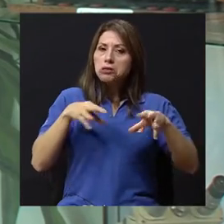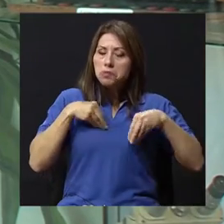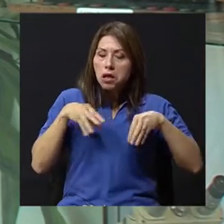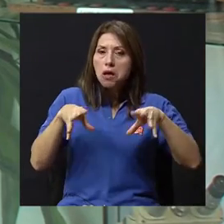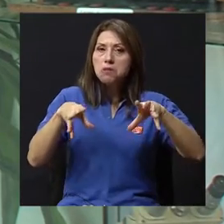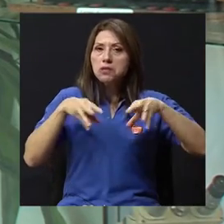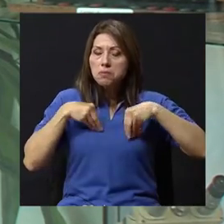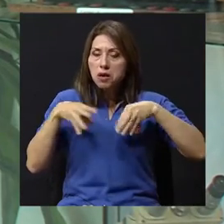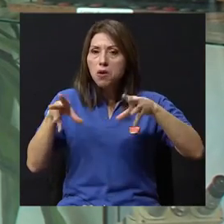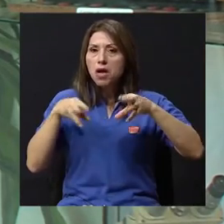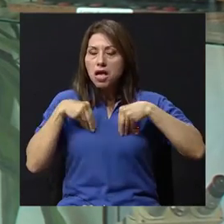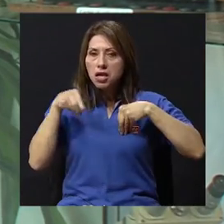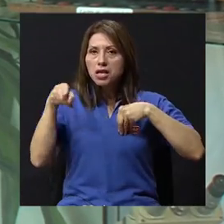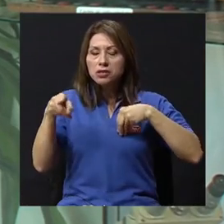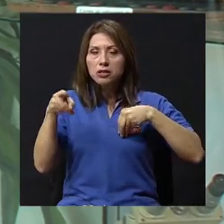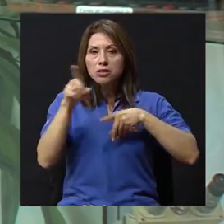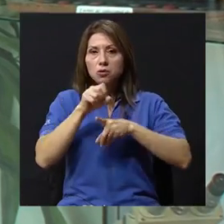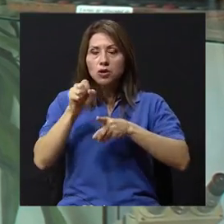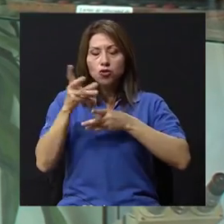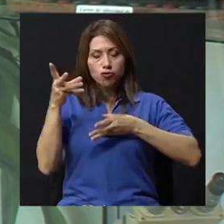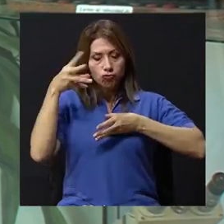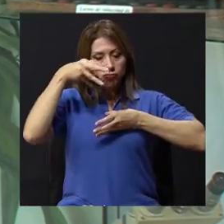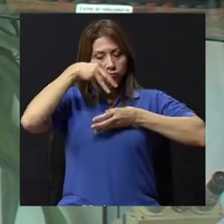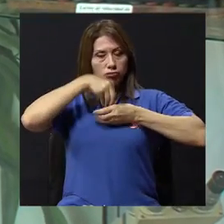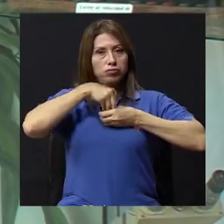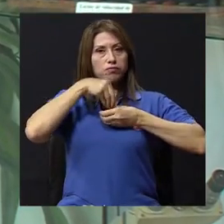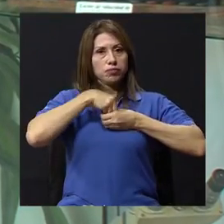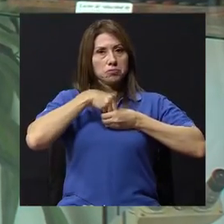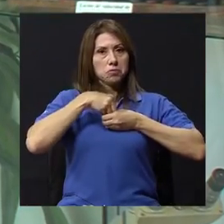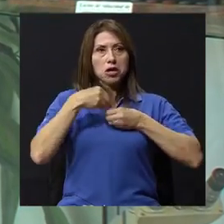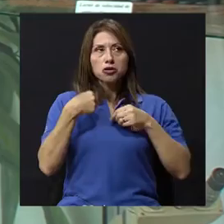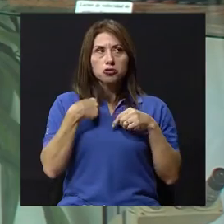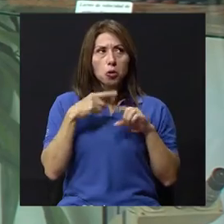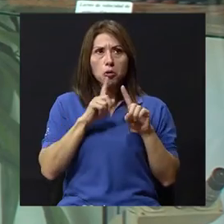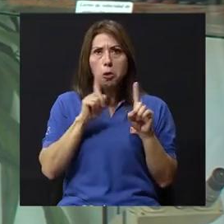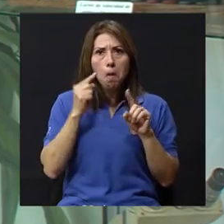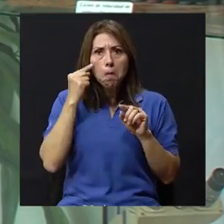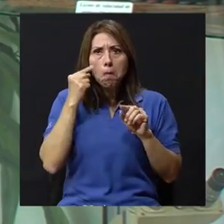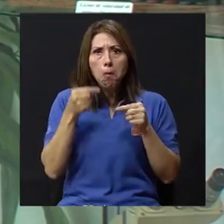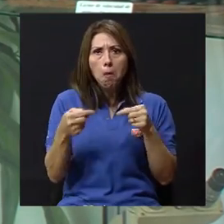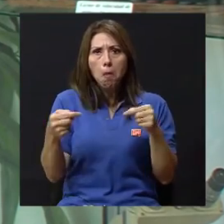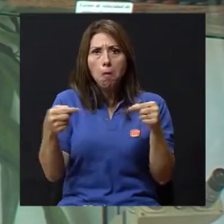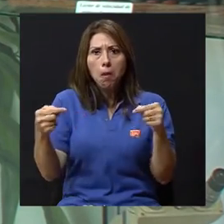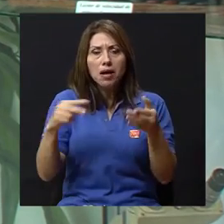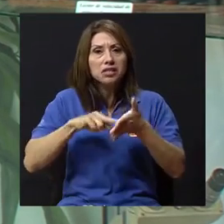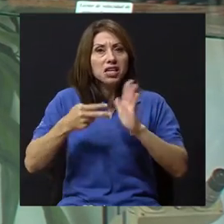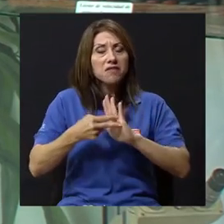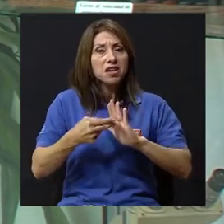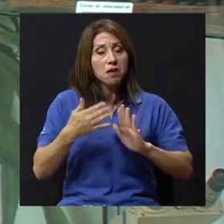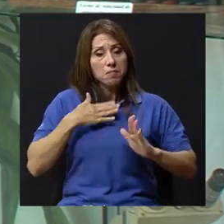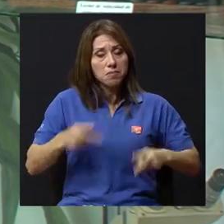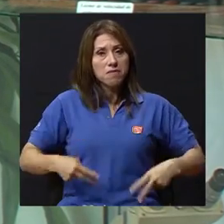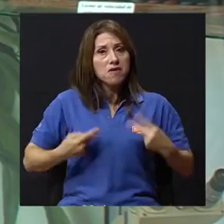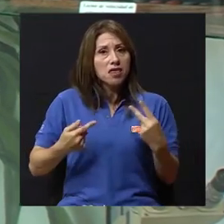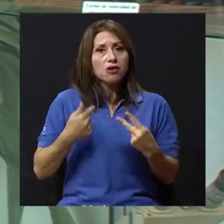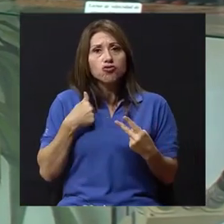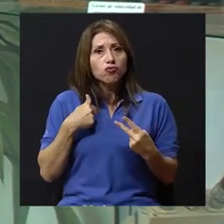los he asimilado, los he introyectado, como quien dice, me los tragué sin criticarlos, probablemente viví la vida